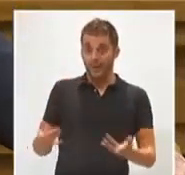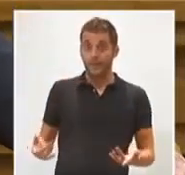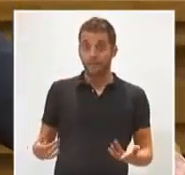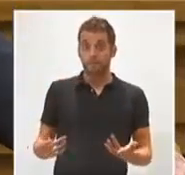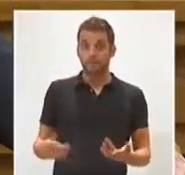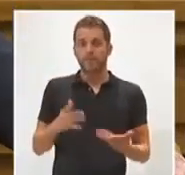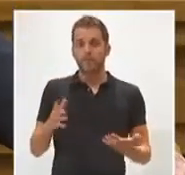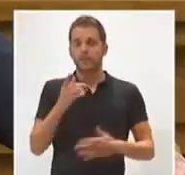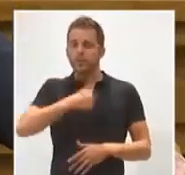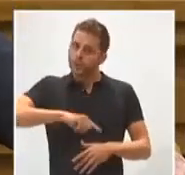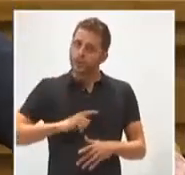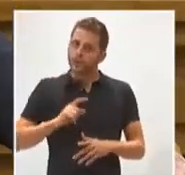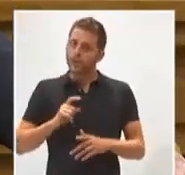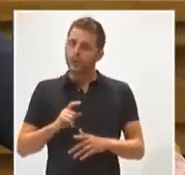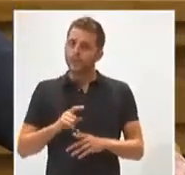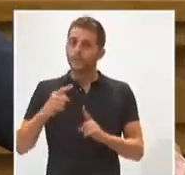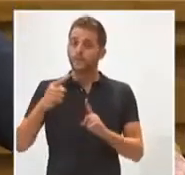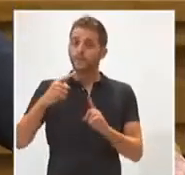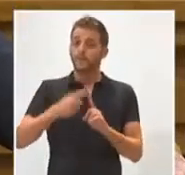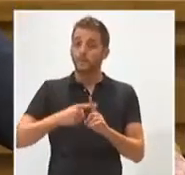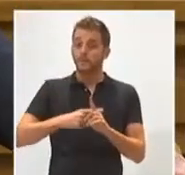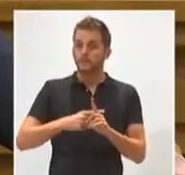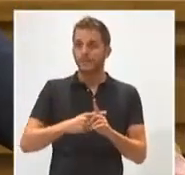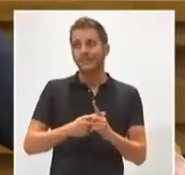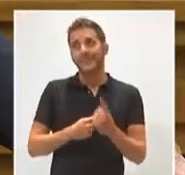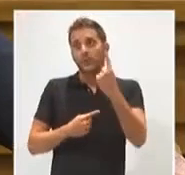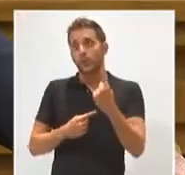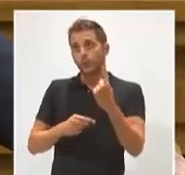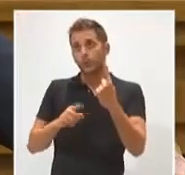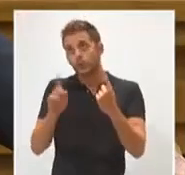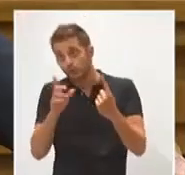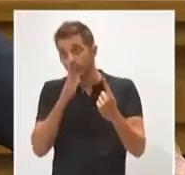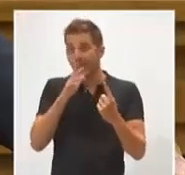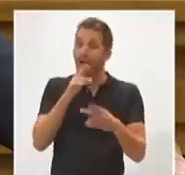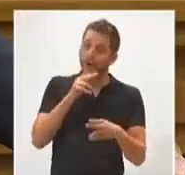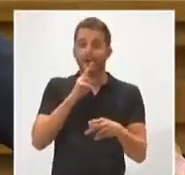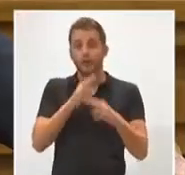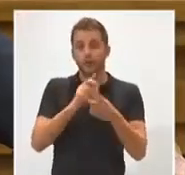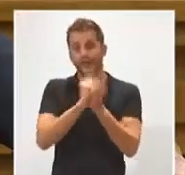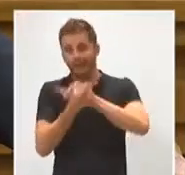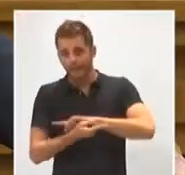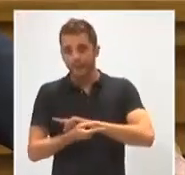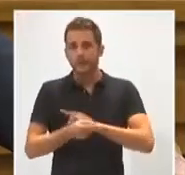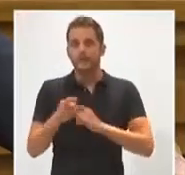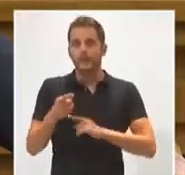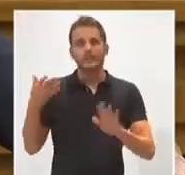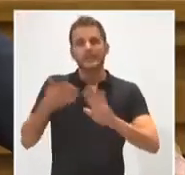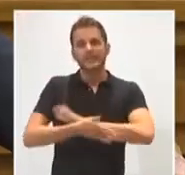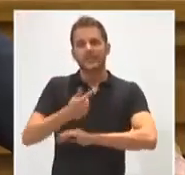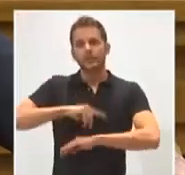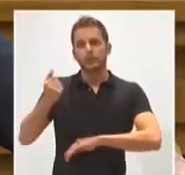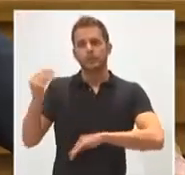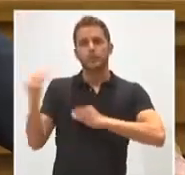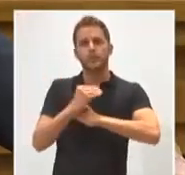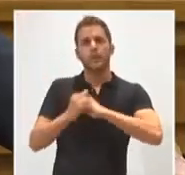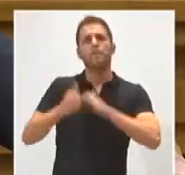vamos a recuperar los niveles no digo del nivel 1 porque ahora se llaman de otra manera pero parecidos que nos va a permitir obtener muchos más fondos van a llegar